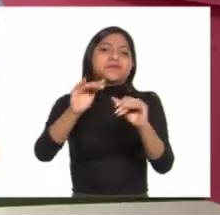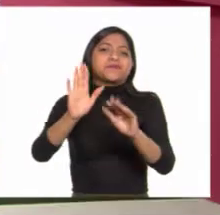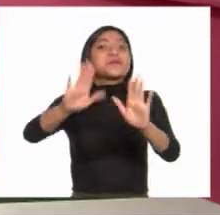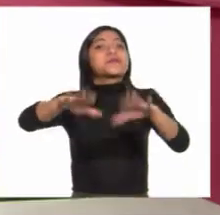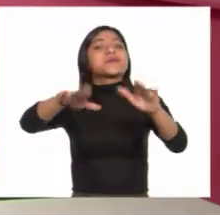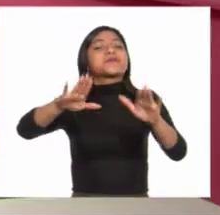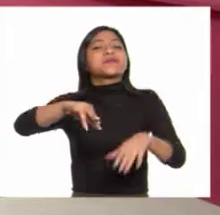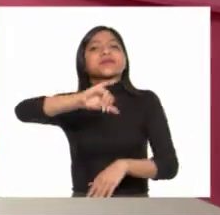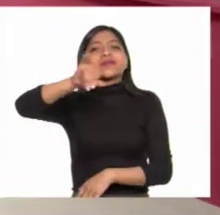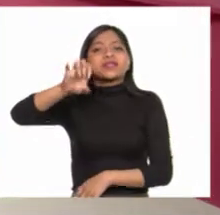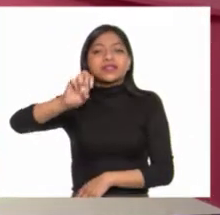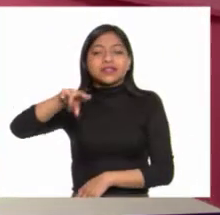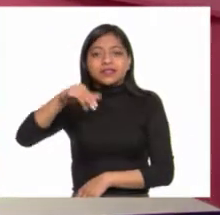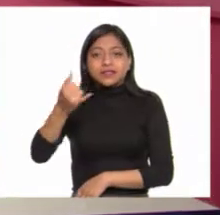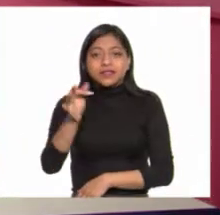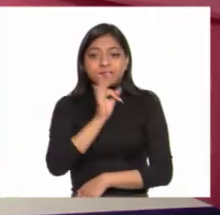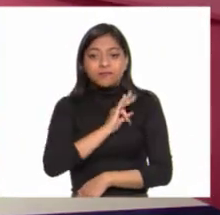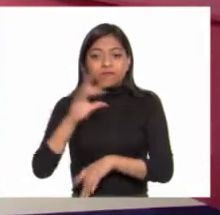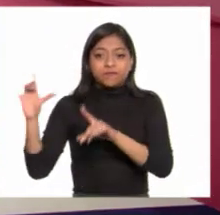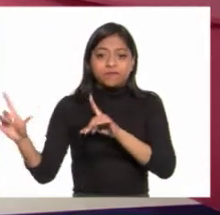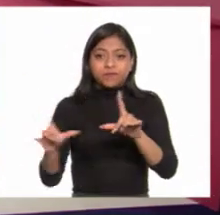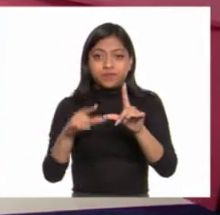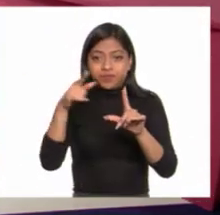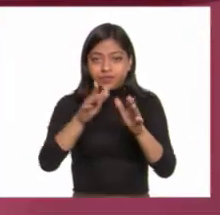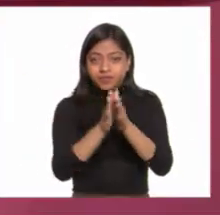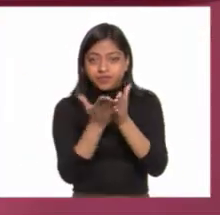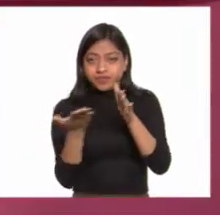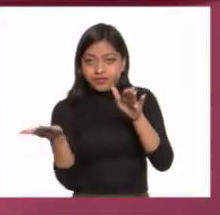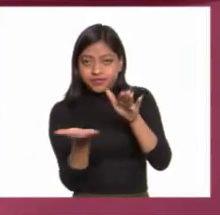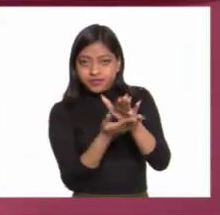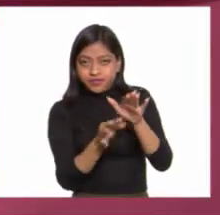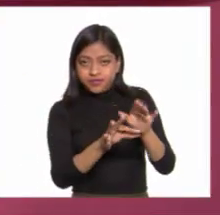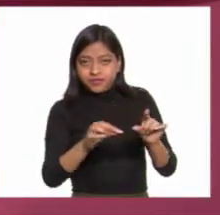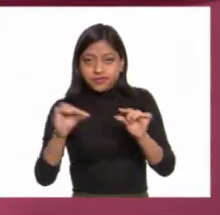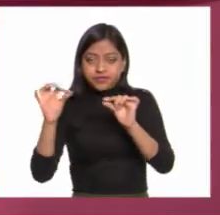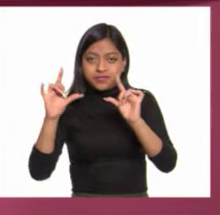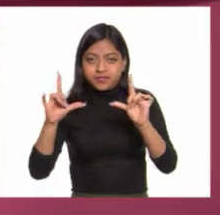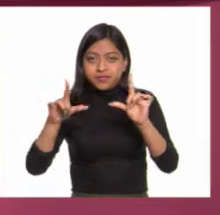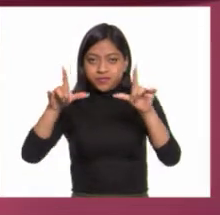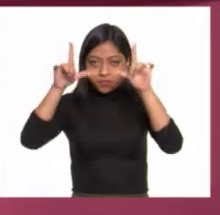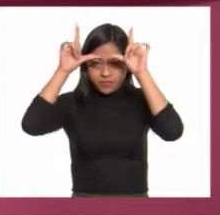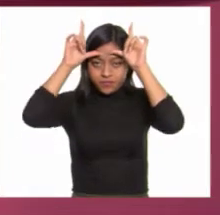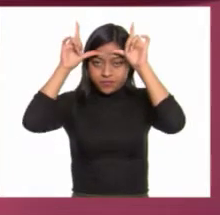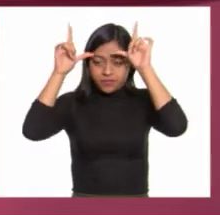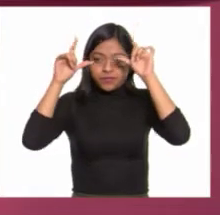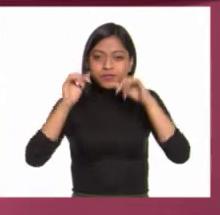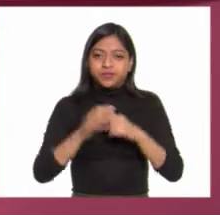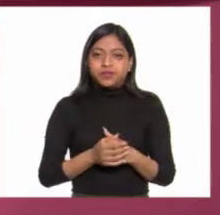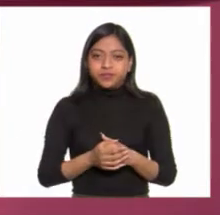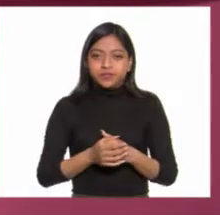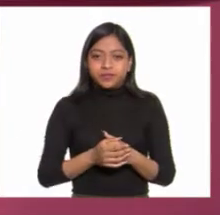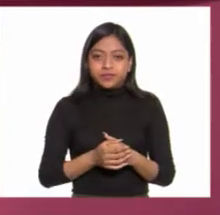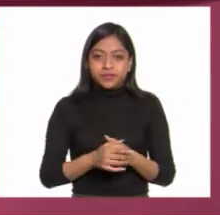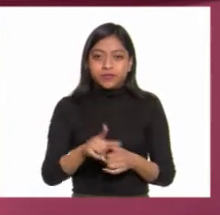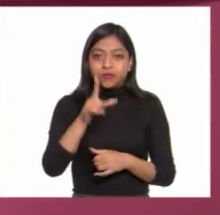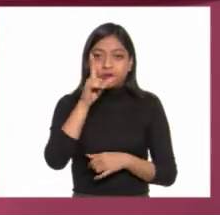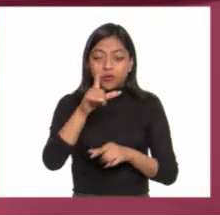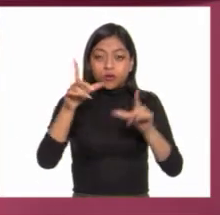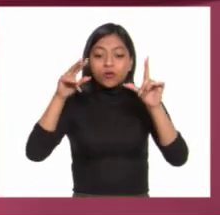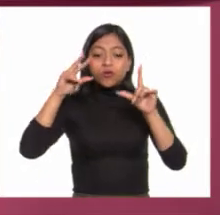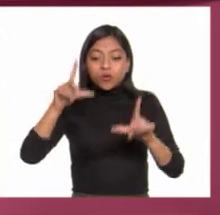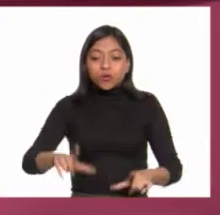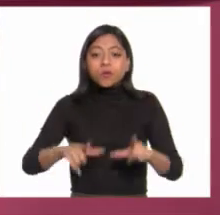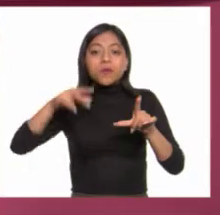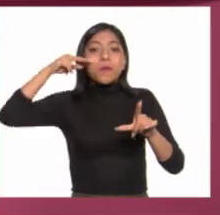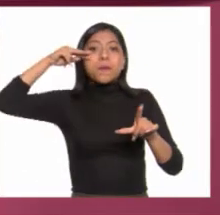Jenny, bueno, ¿puedes tomar la tarjeta que está ahí abajo del libro, por favor? Claro, y sí. Te la pones en la frente, pero no la vayas a ver, por